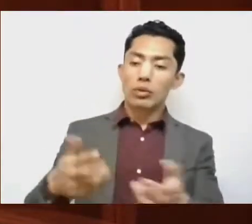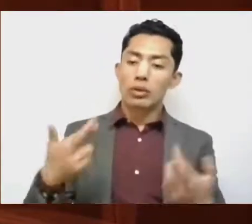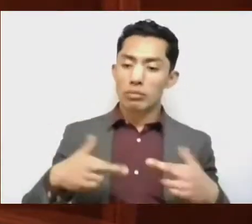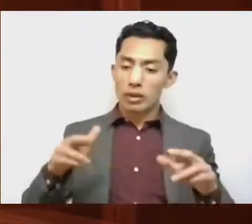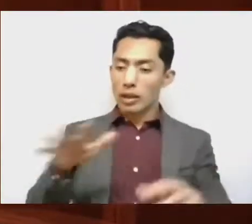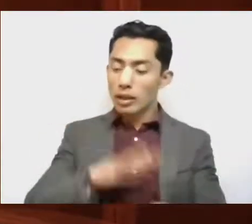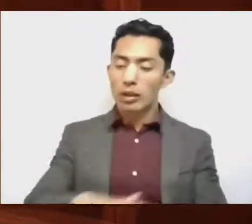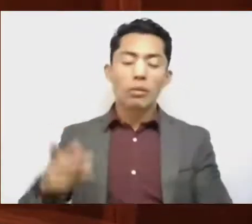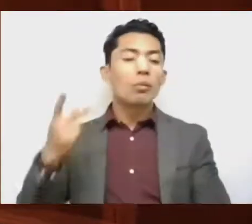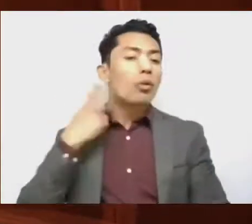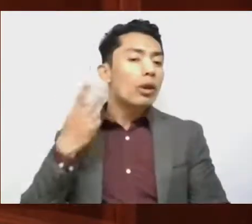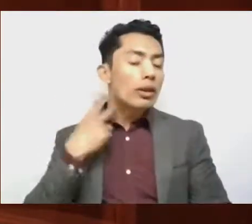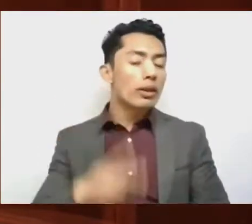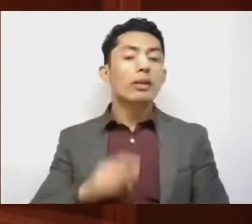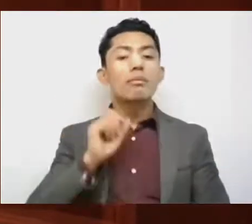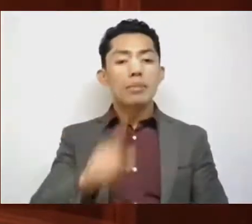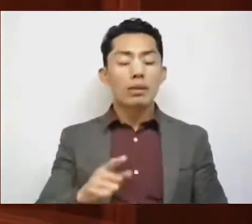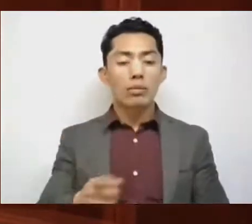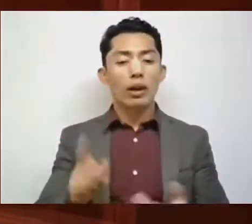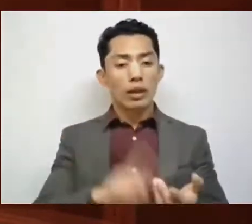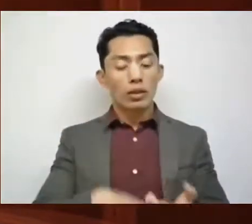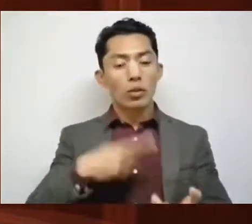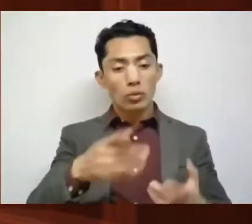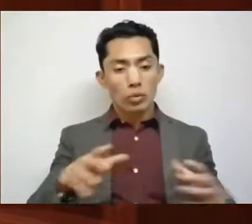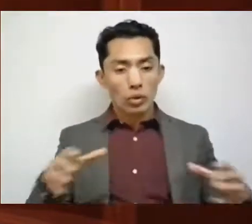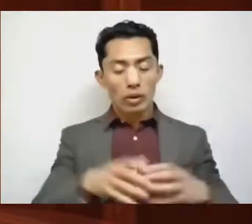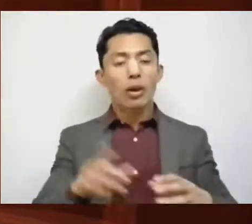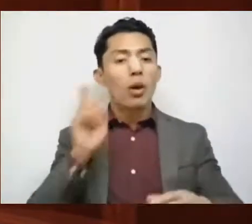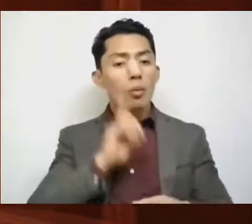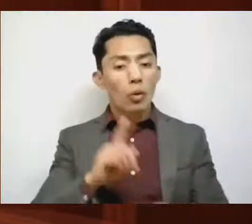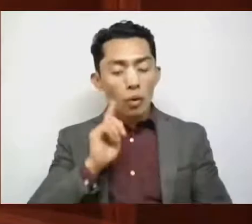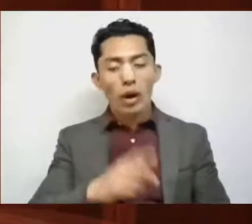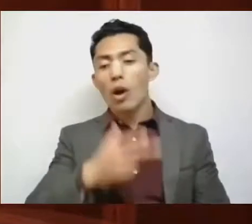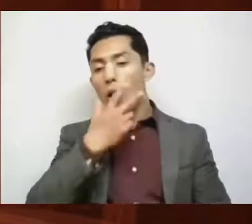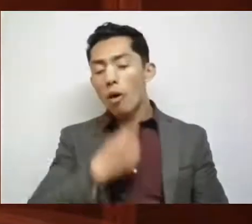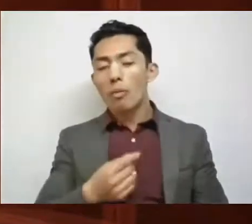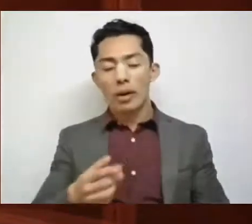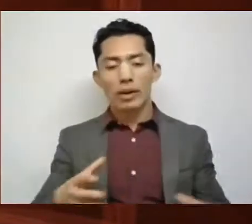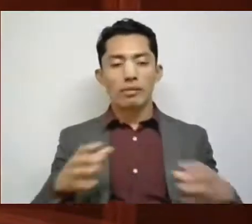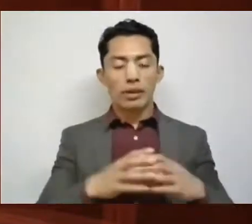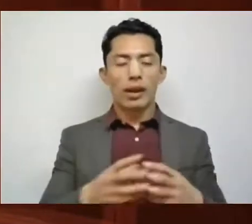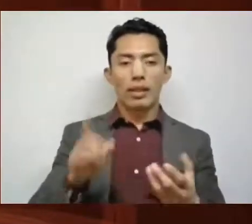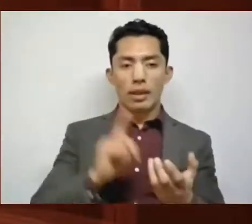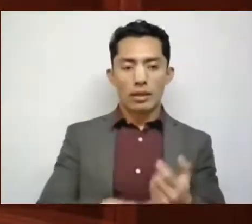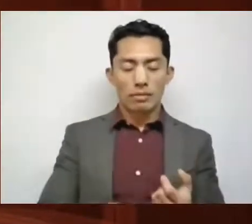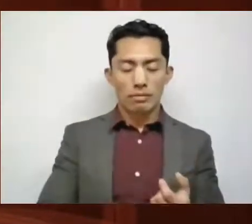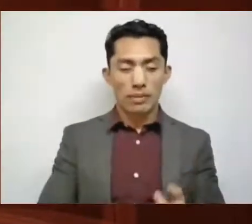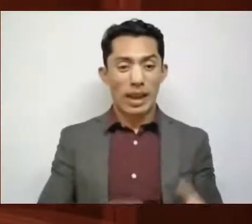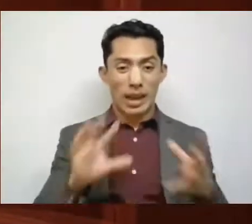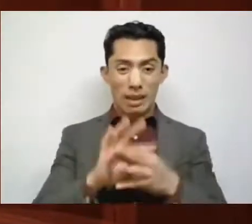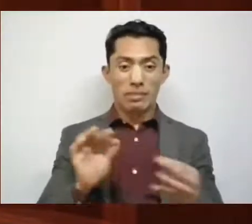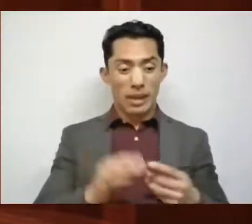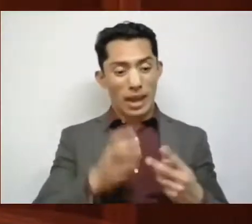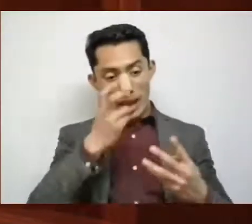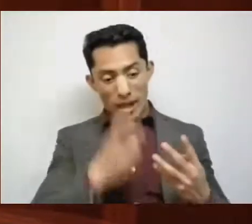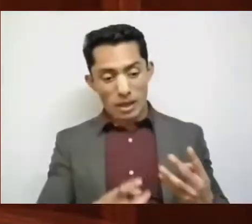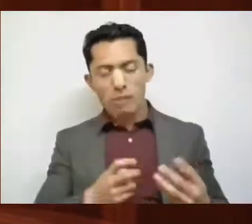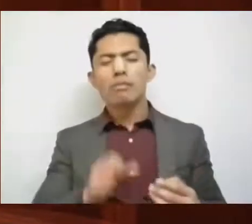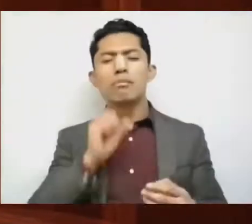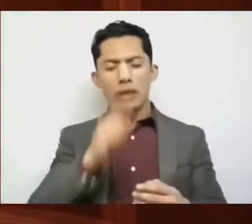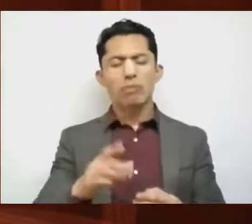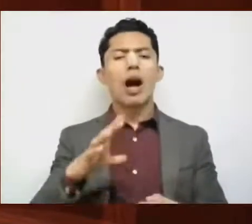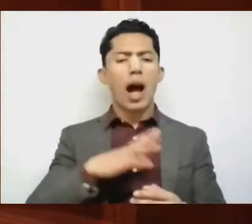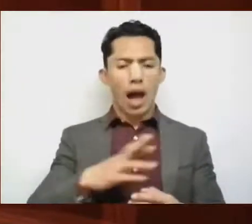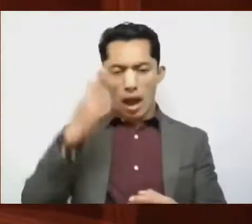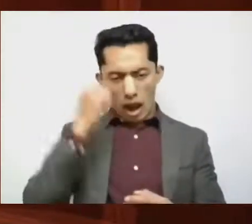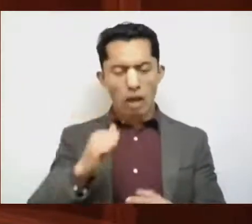política y como organizaciones de ciudadanas y ciudadanos. Lo anterior también encuentra sustento en